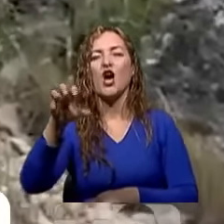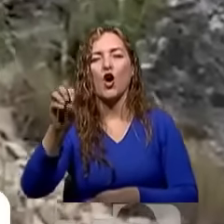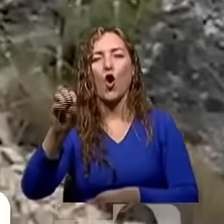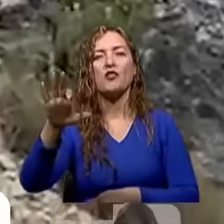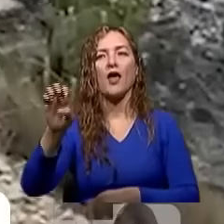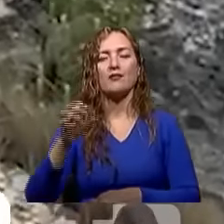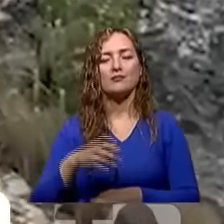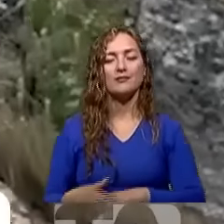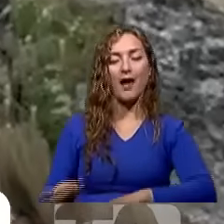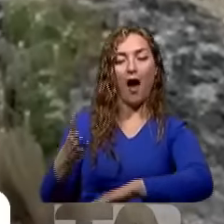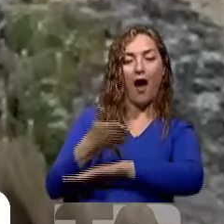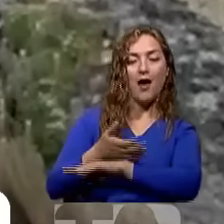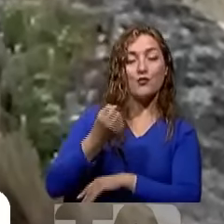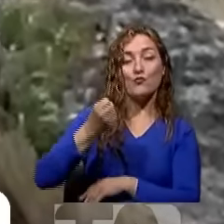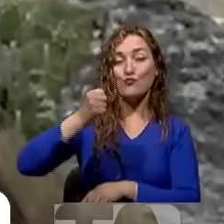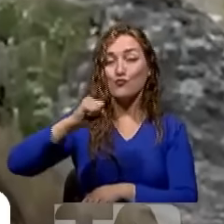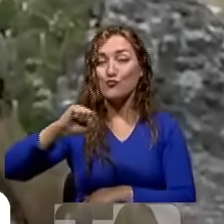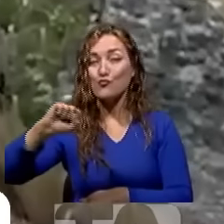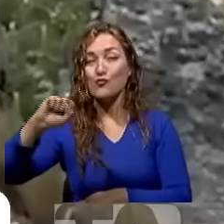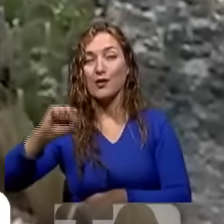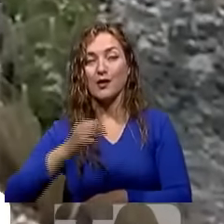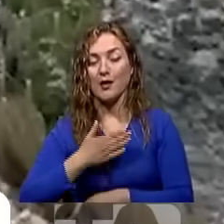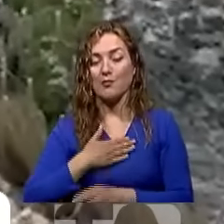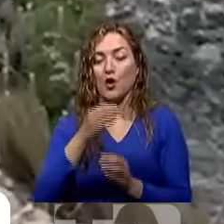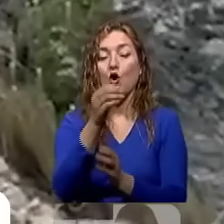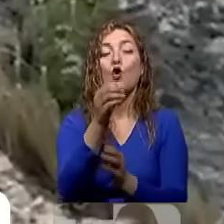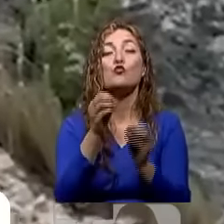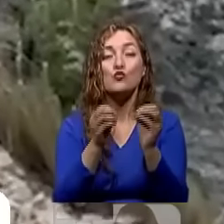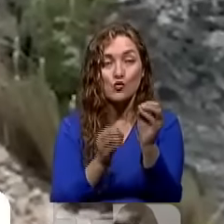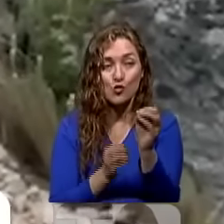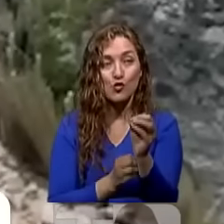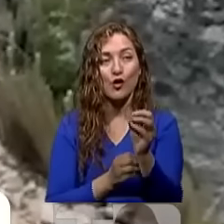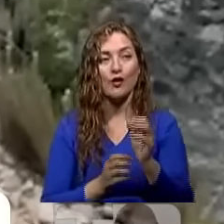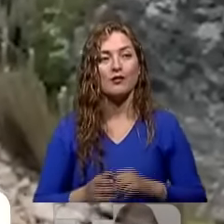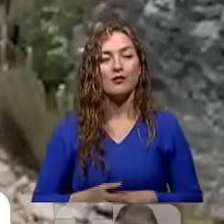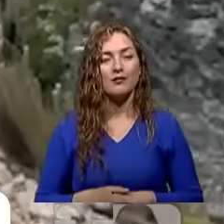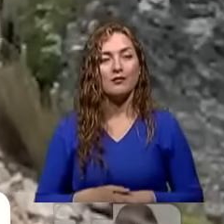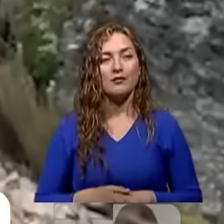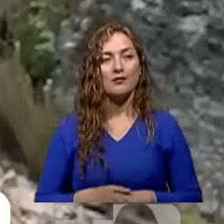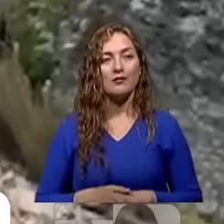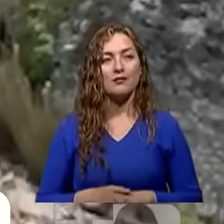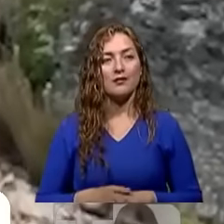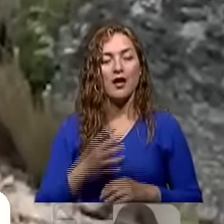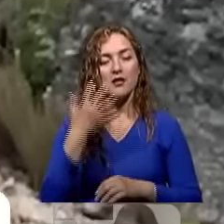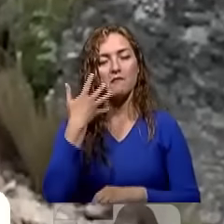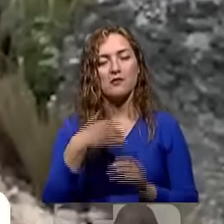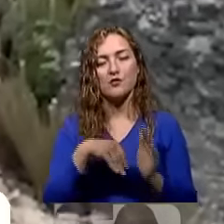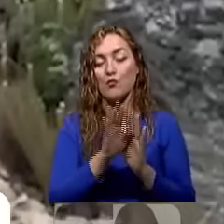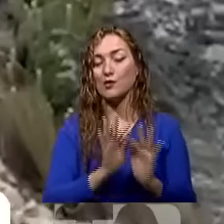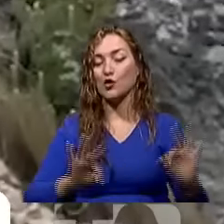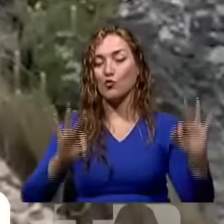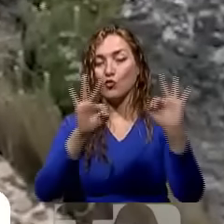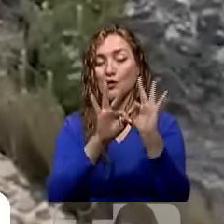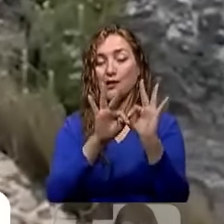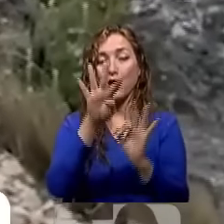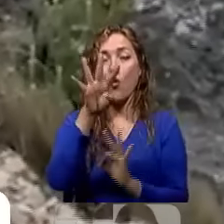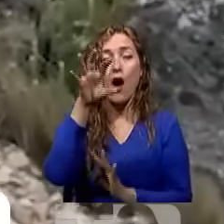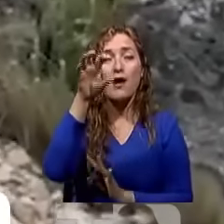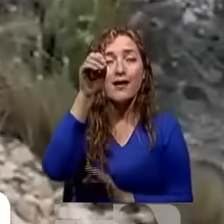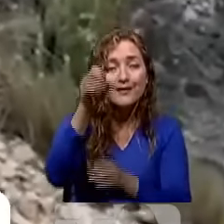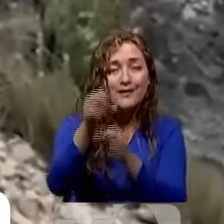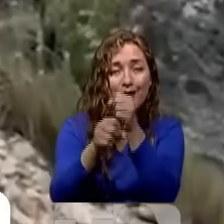de viajar en una de mis oficinas, no puedo dejar pasar por alto esta fecha. 40 años de